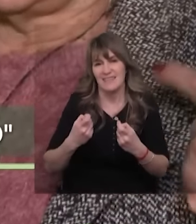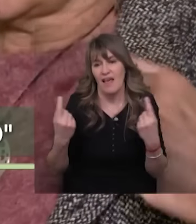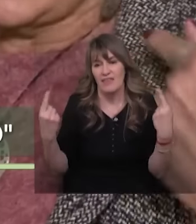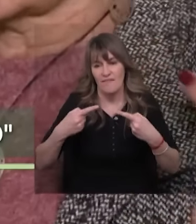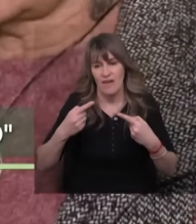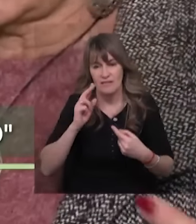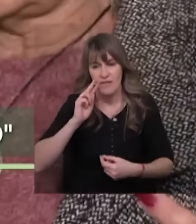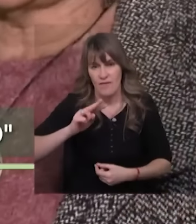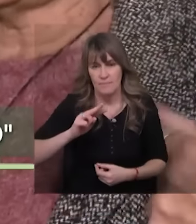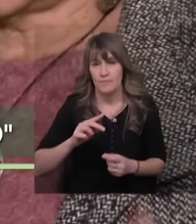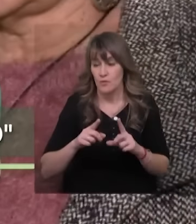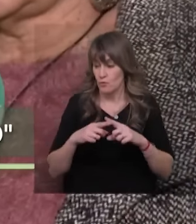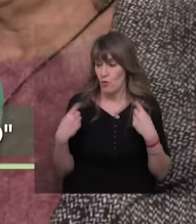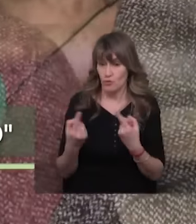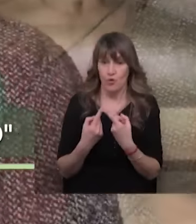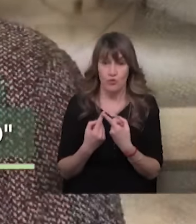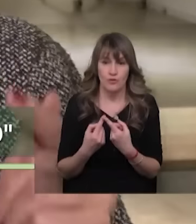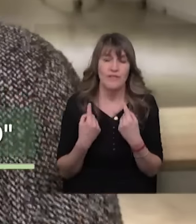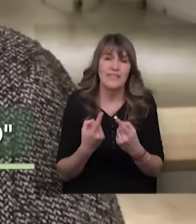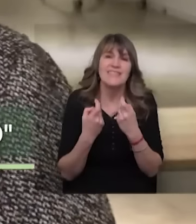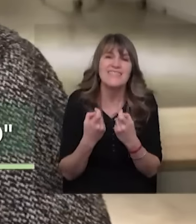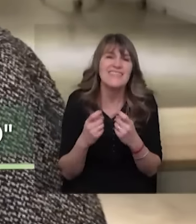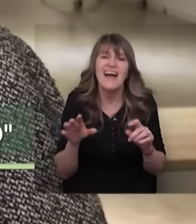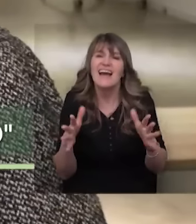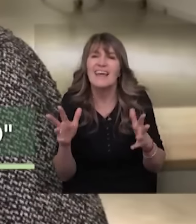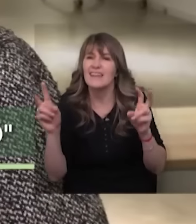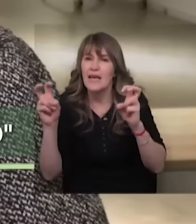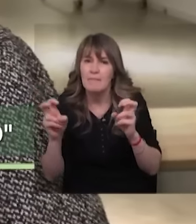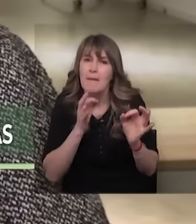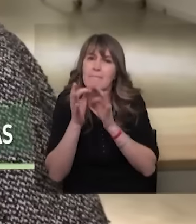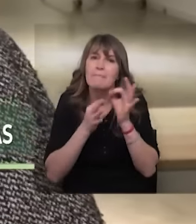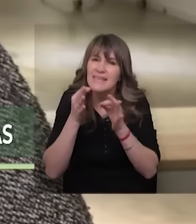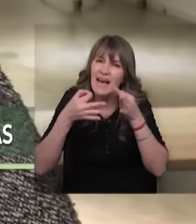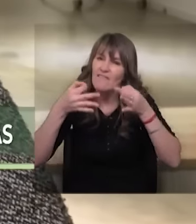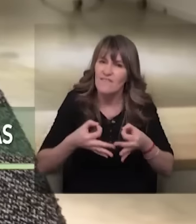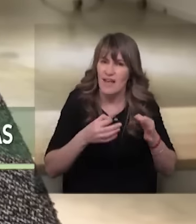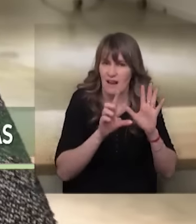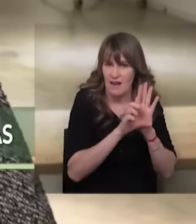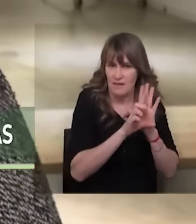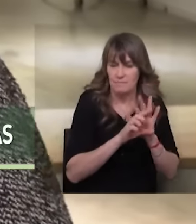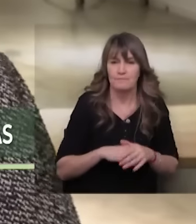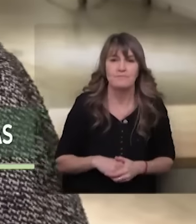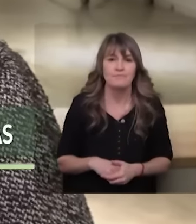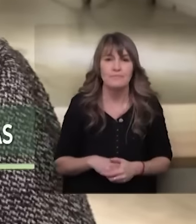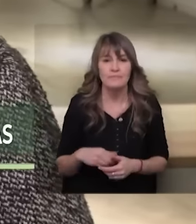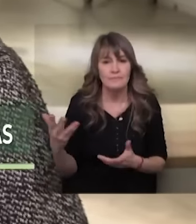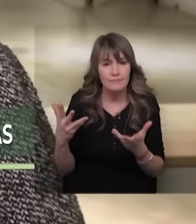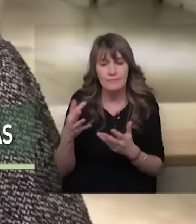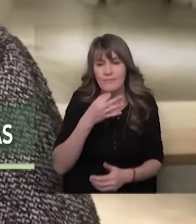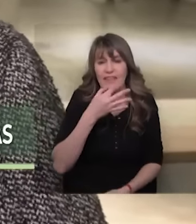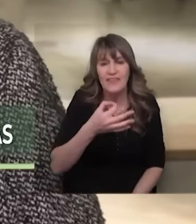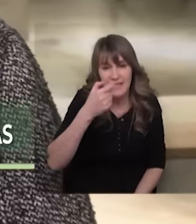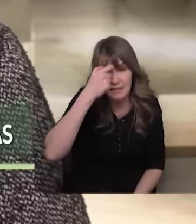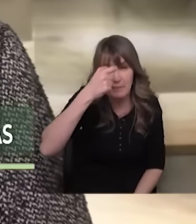que todas nosotras y todas nosotres sepamos de qué se trata esto María adelia comentaban recién las expertas que de